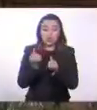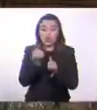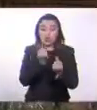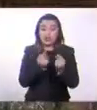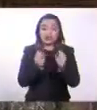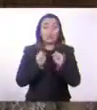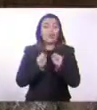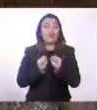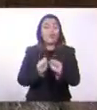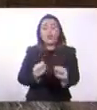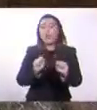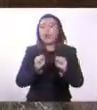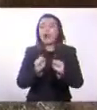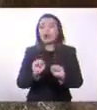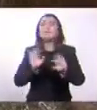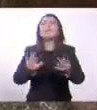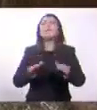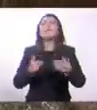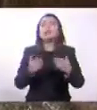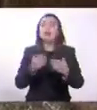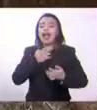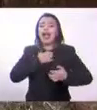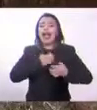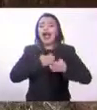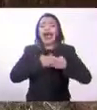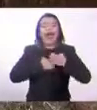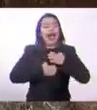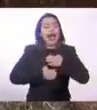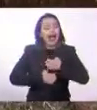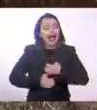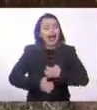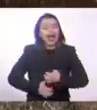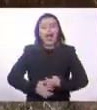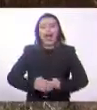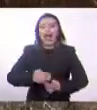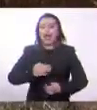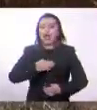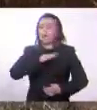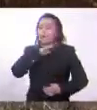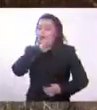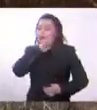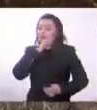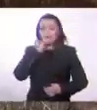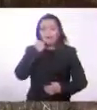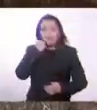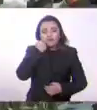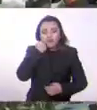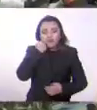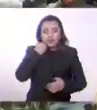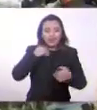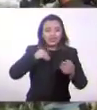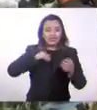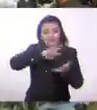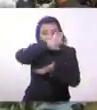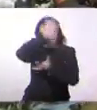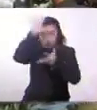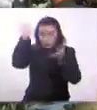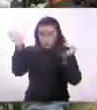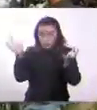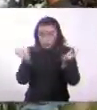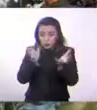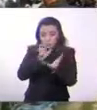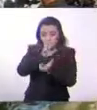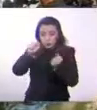desastres naturales vinculados a su impacto en la Tierra. Paliar desastres como estos está en manos de la